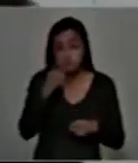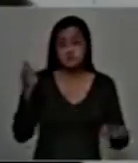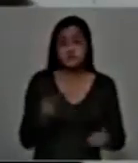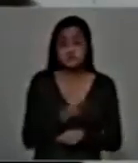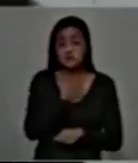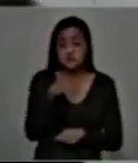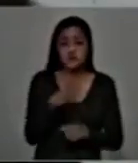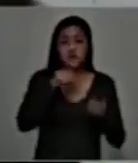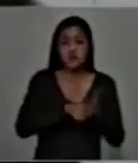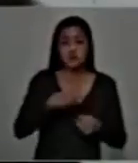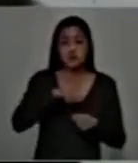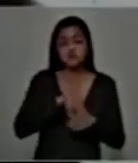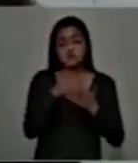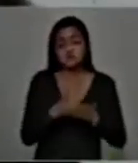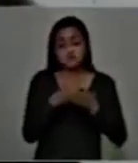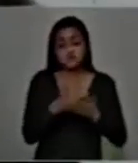hermanitos se